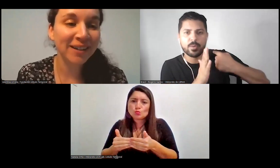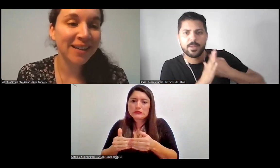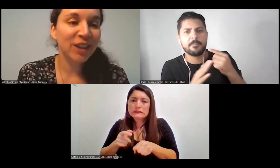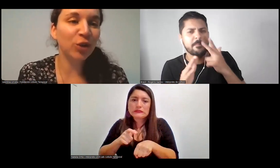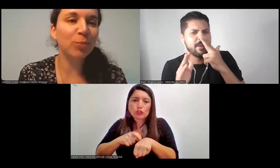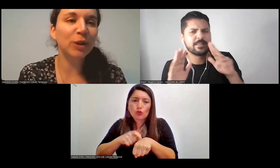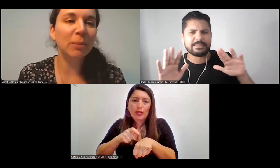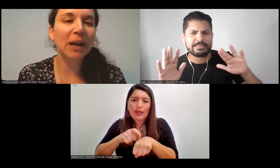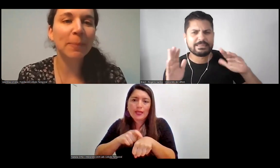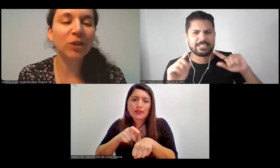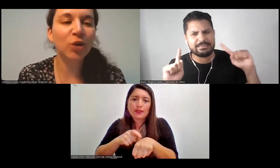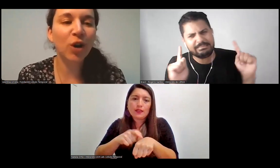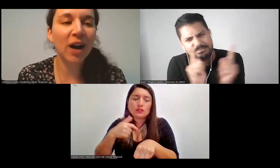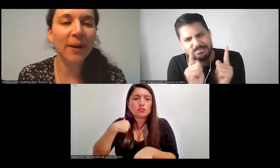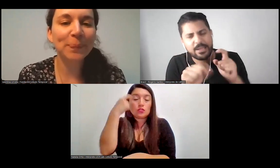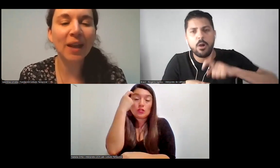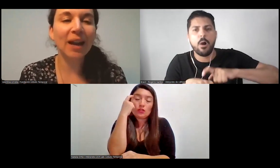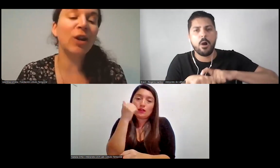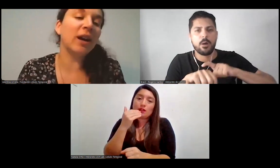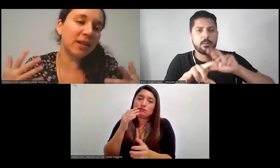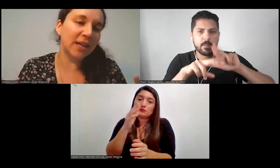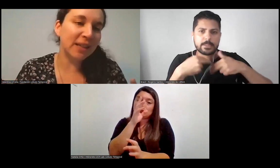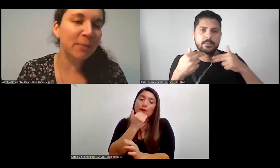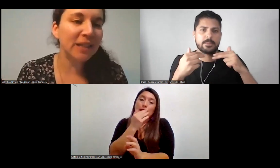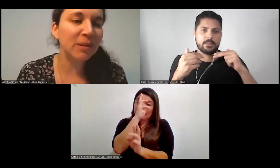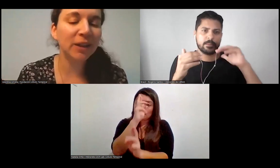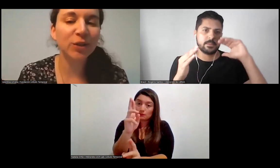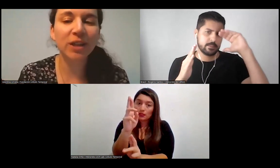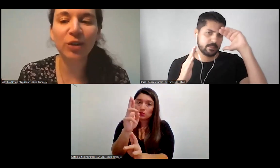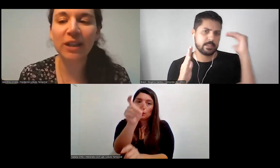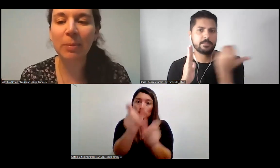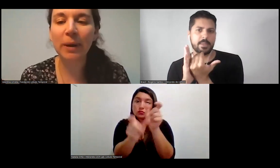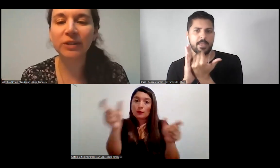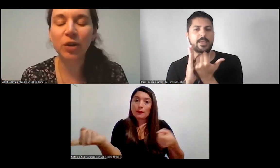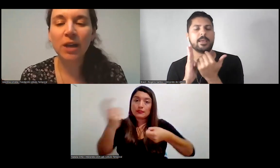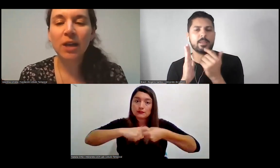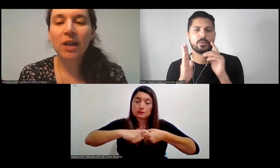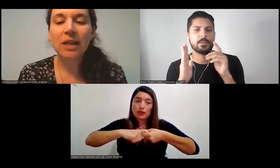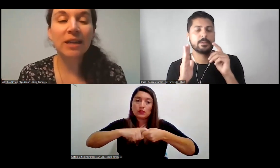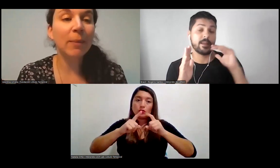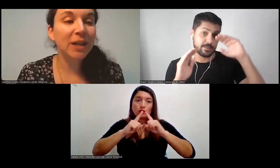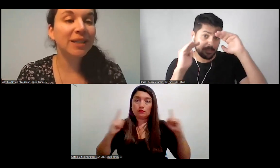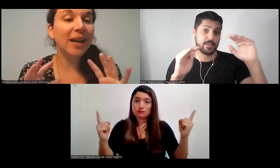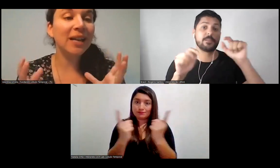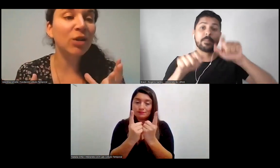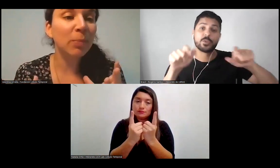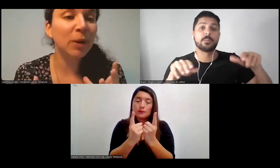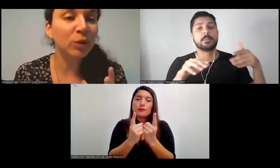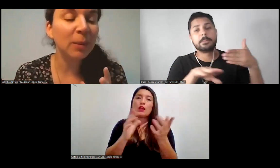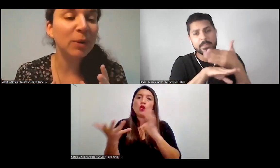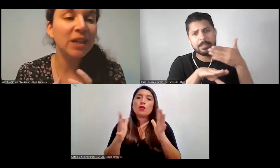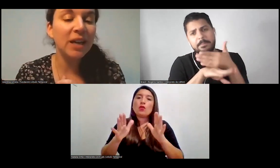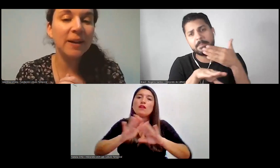en la hora. Yo creo por también respeto a quienes están participando, ¿cierto?, de este espacio. Quizás vamos a cerrar aquí